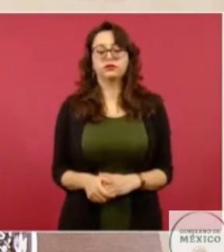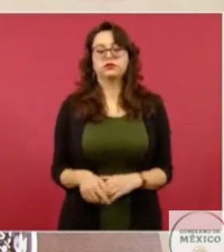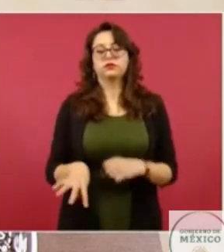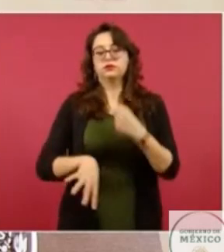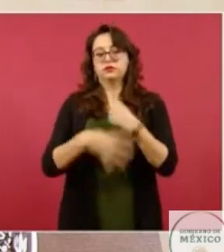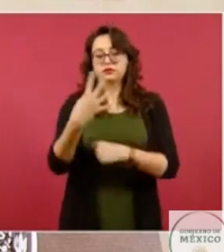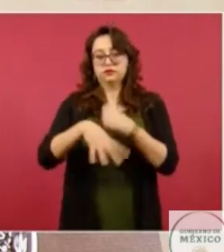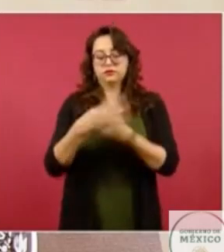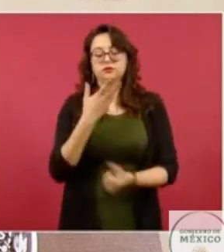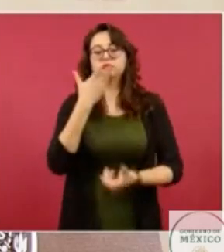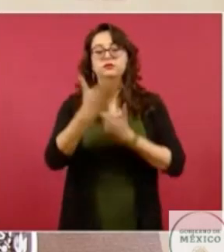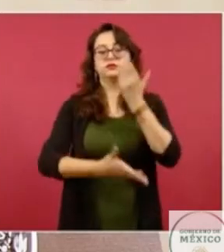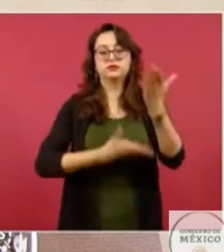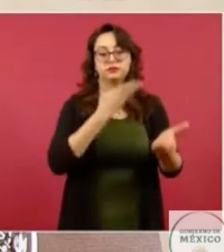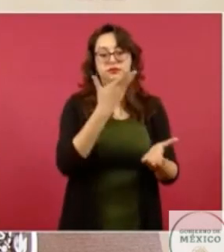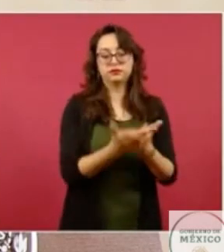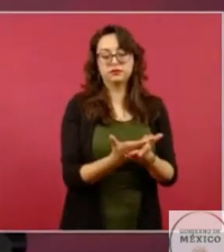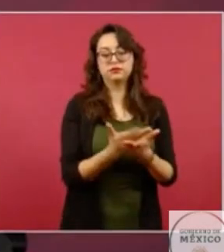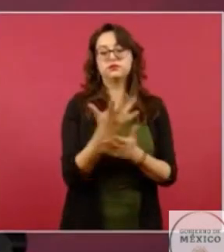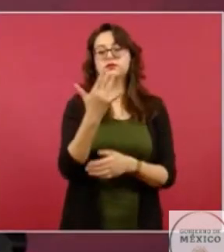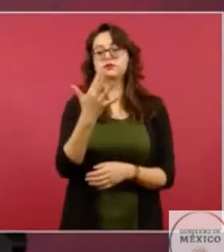14 servicios con